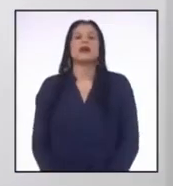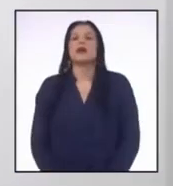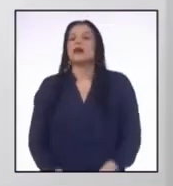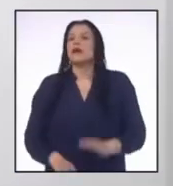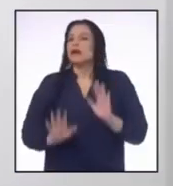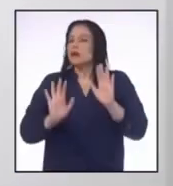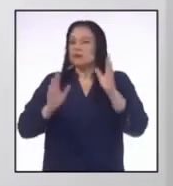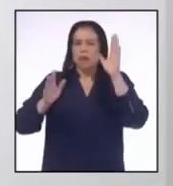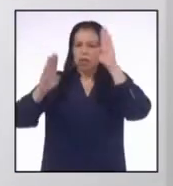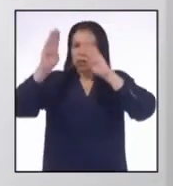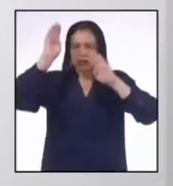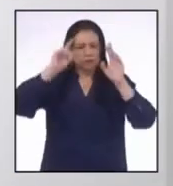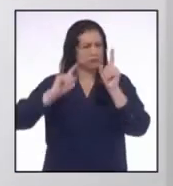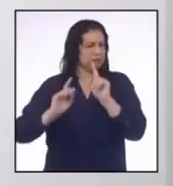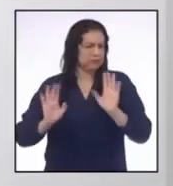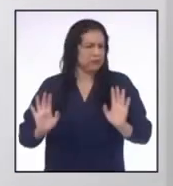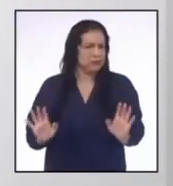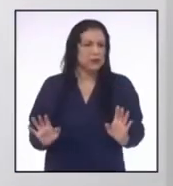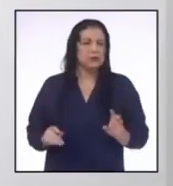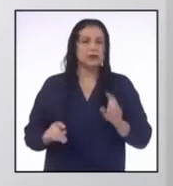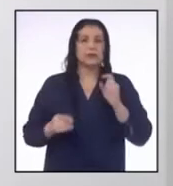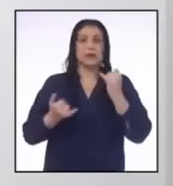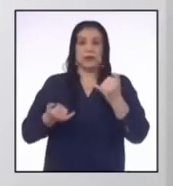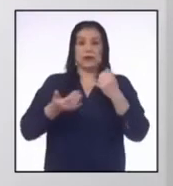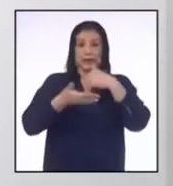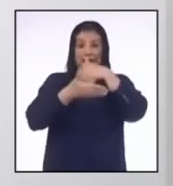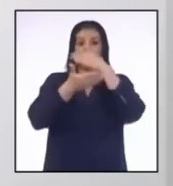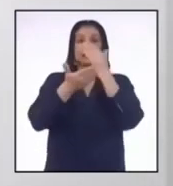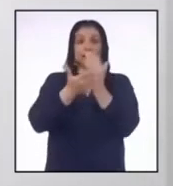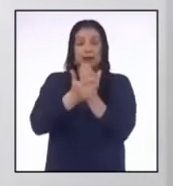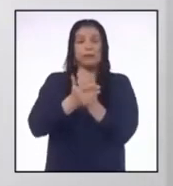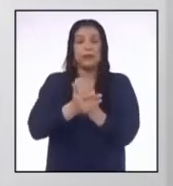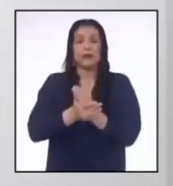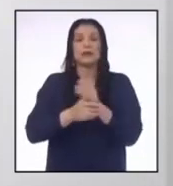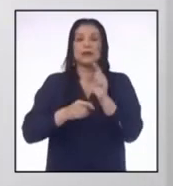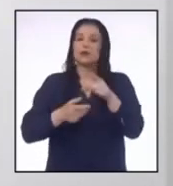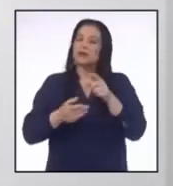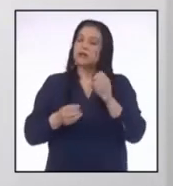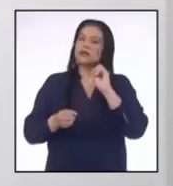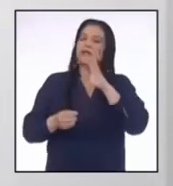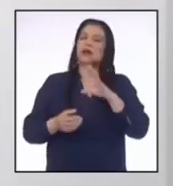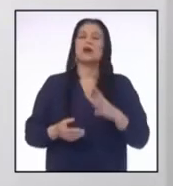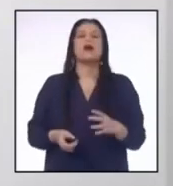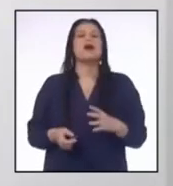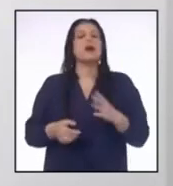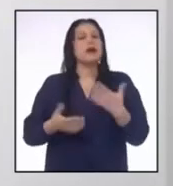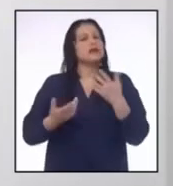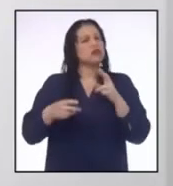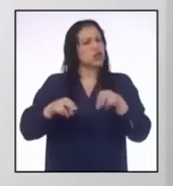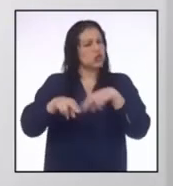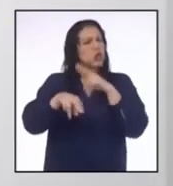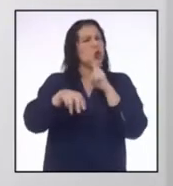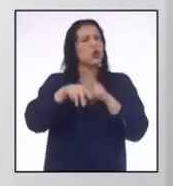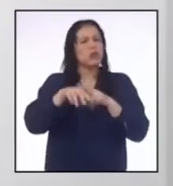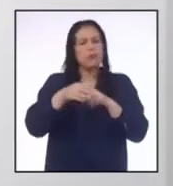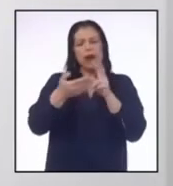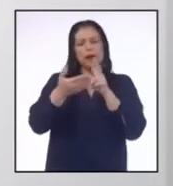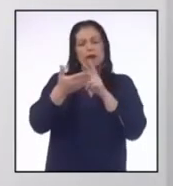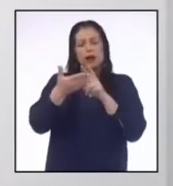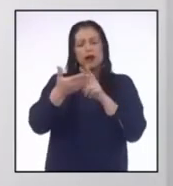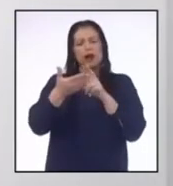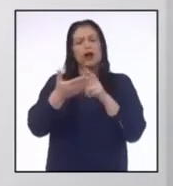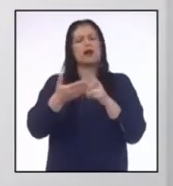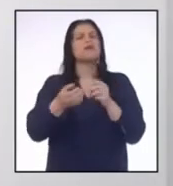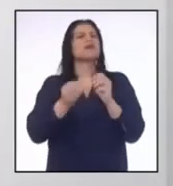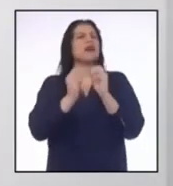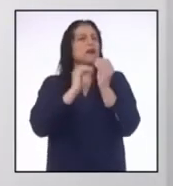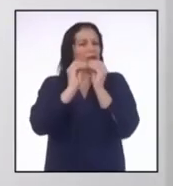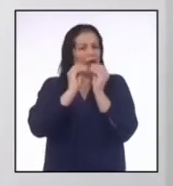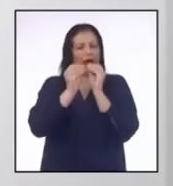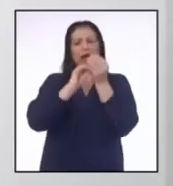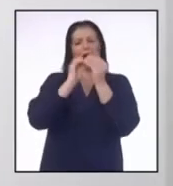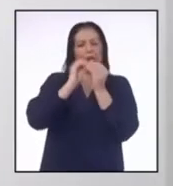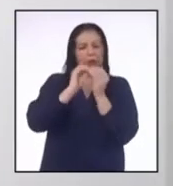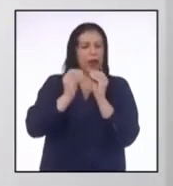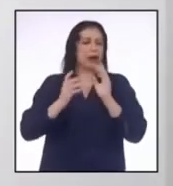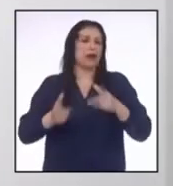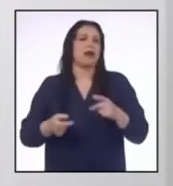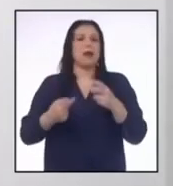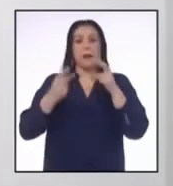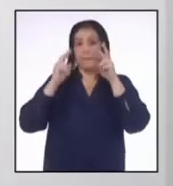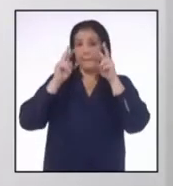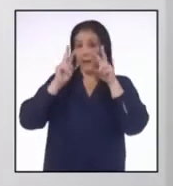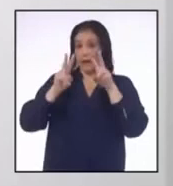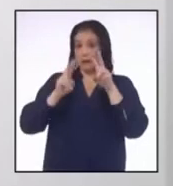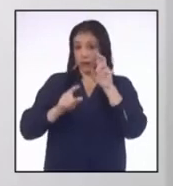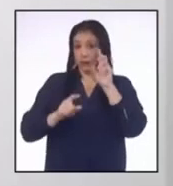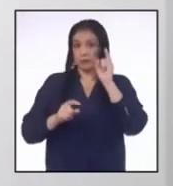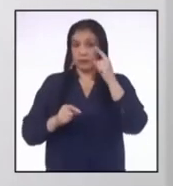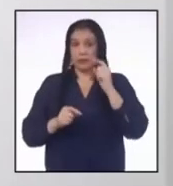No te preocupes. En esta etapa, les repito, es común hacer constantes correcciones.